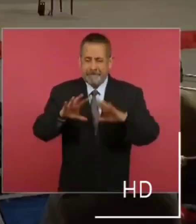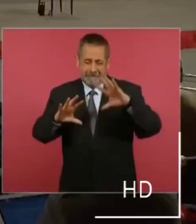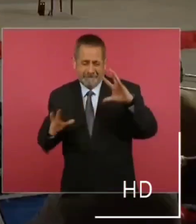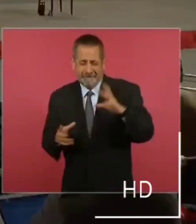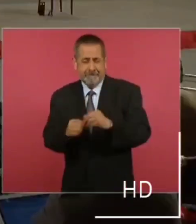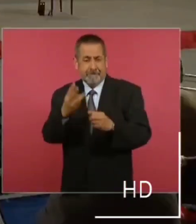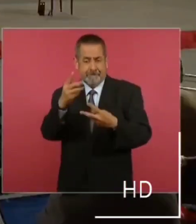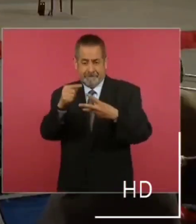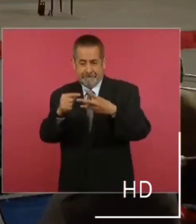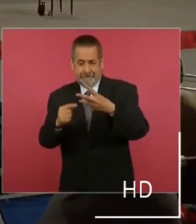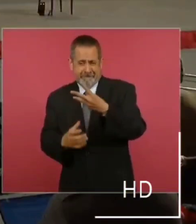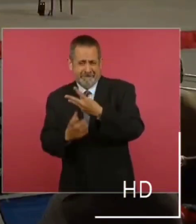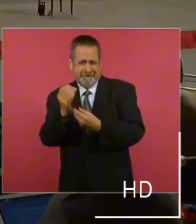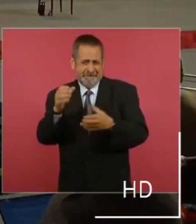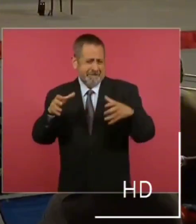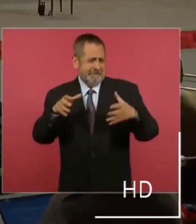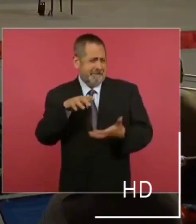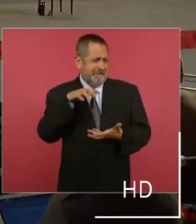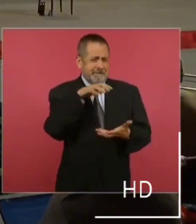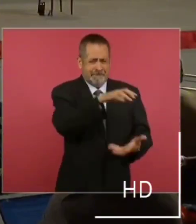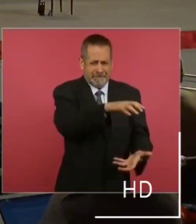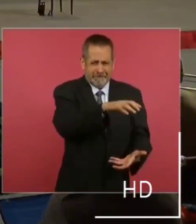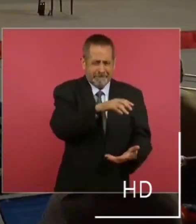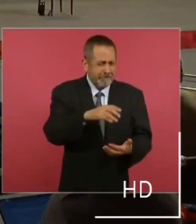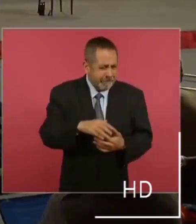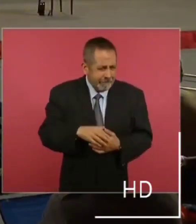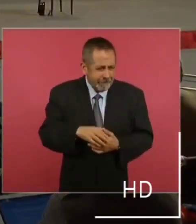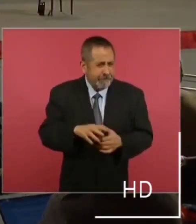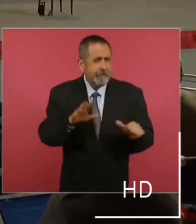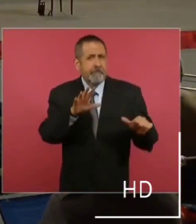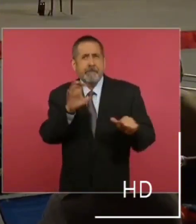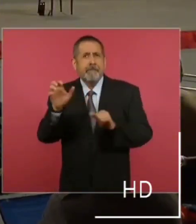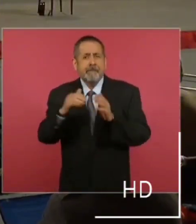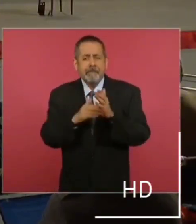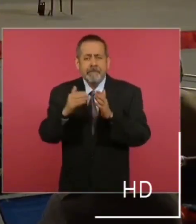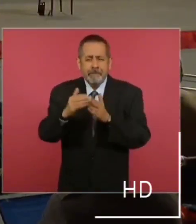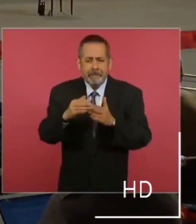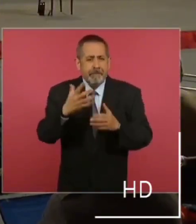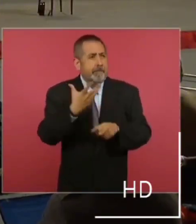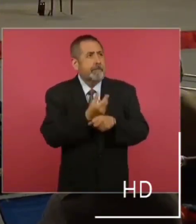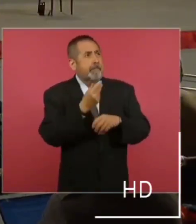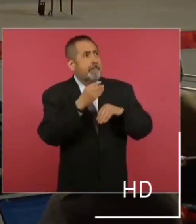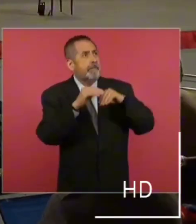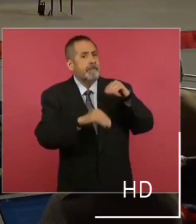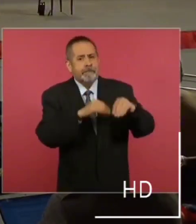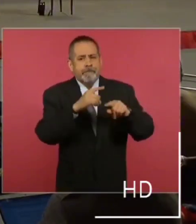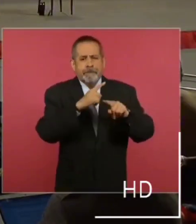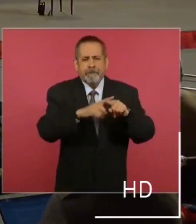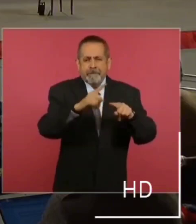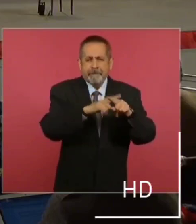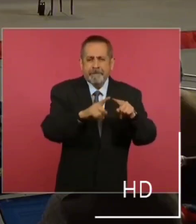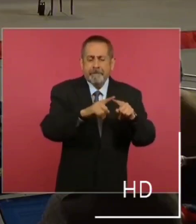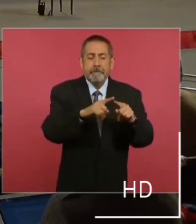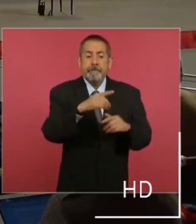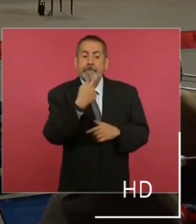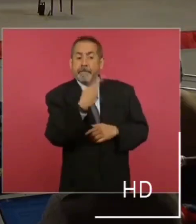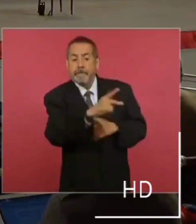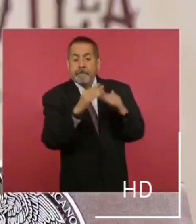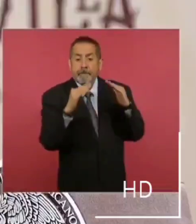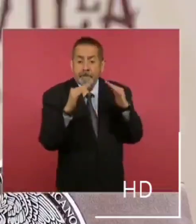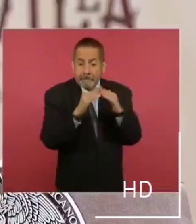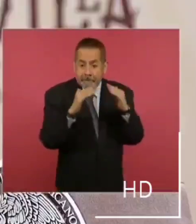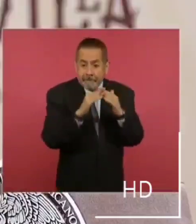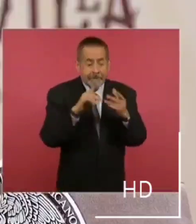Con los fideicomisos se financian además 600 millones para el mantenimiento de las casas habitación